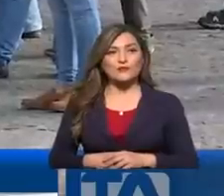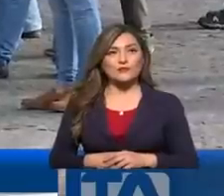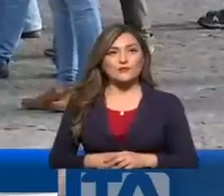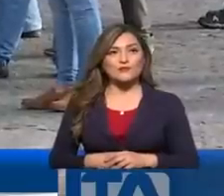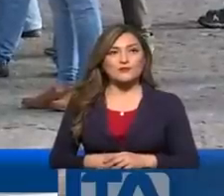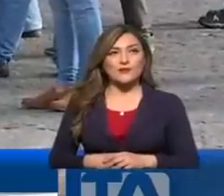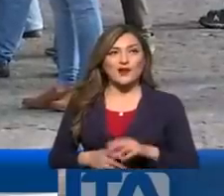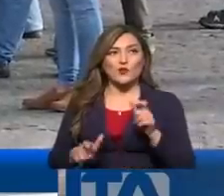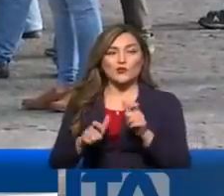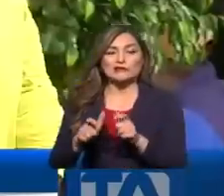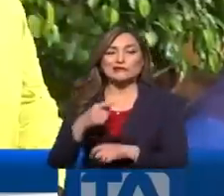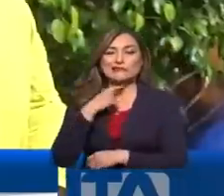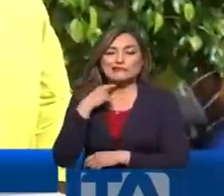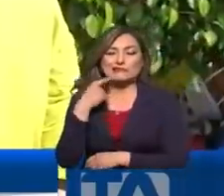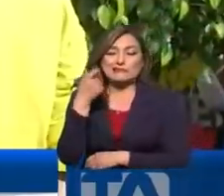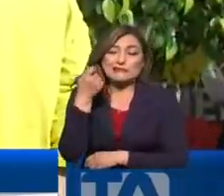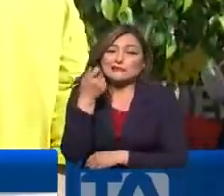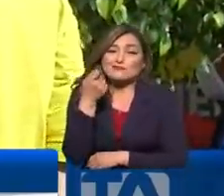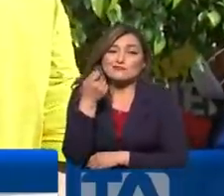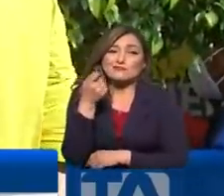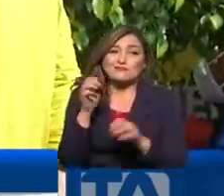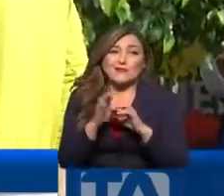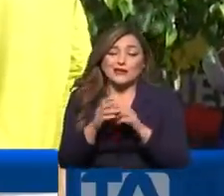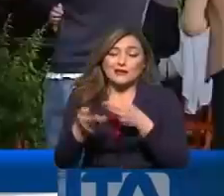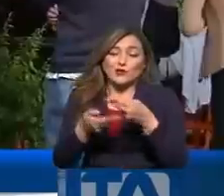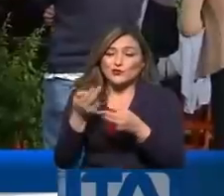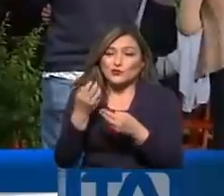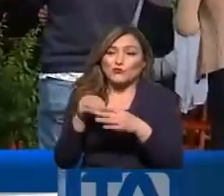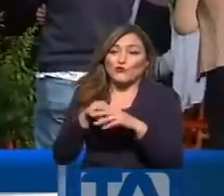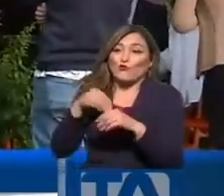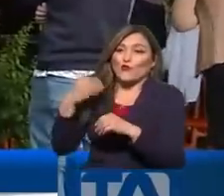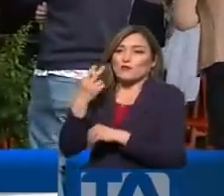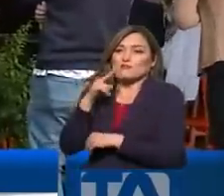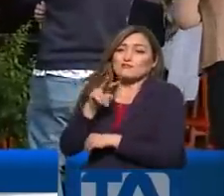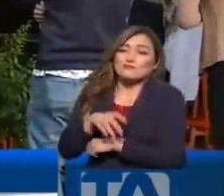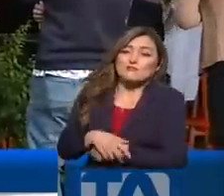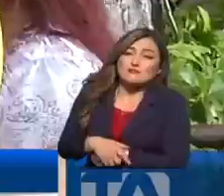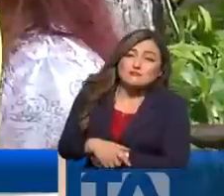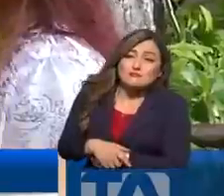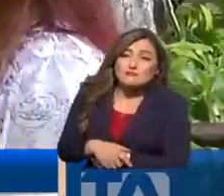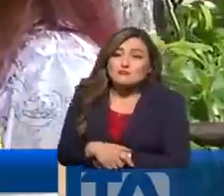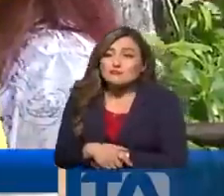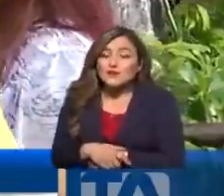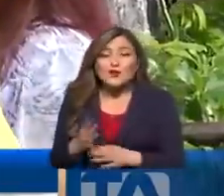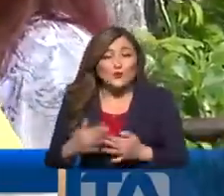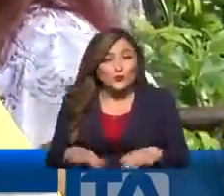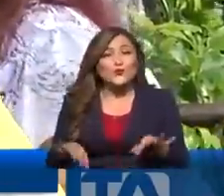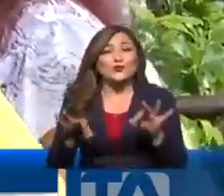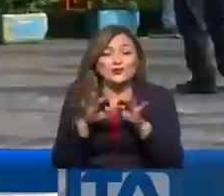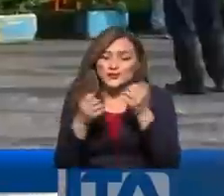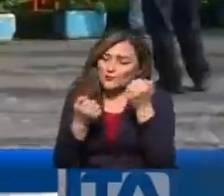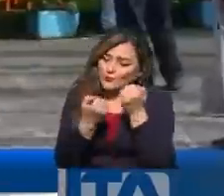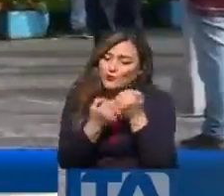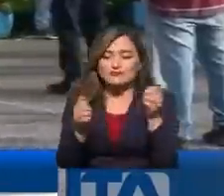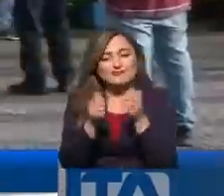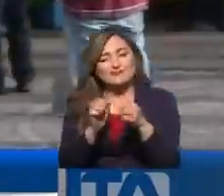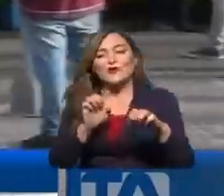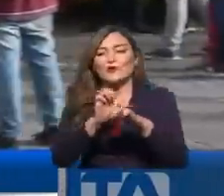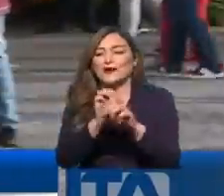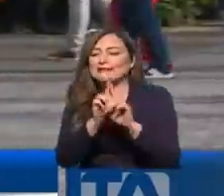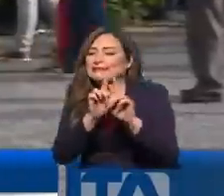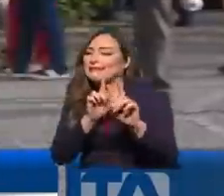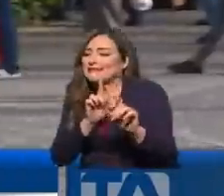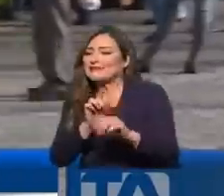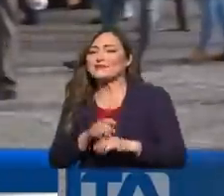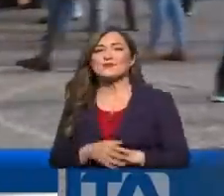Muchos, por falta de dinero, veían desde fuera de los negocios cómo avanzaba el partido. Lo importante, decían, era apoyar a la Tri, aunque de